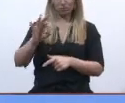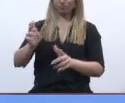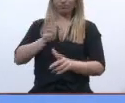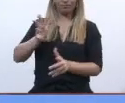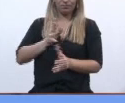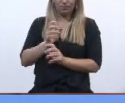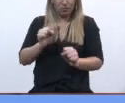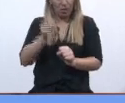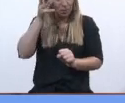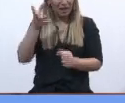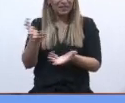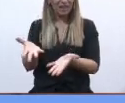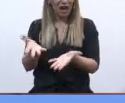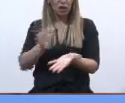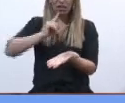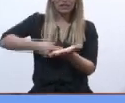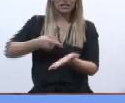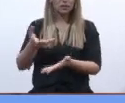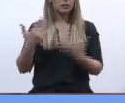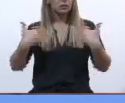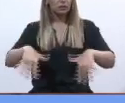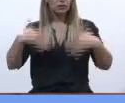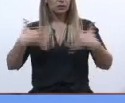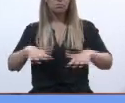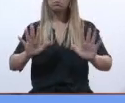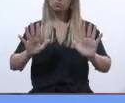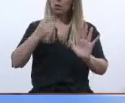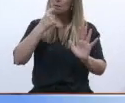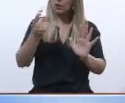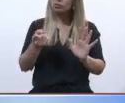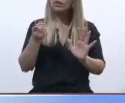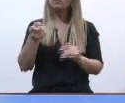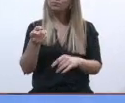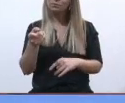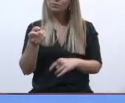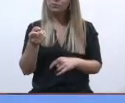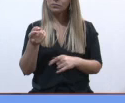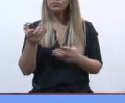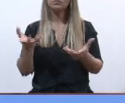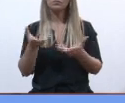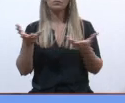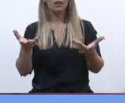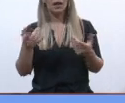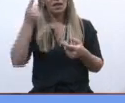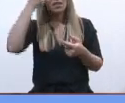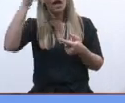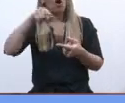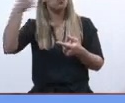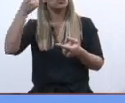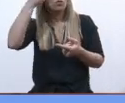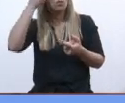la medida de su asesor, pero le pregunta que si no tiene ninguna idea